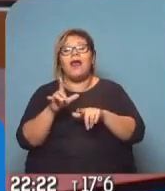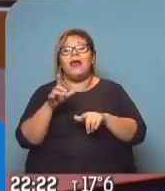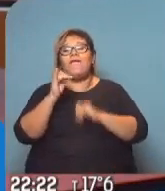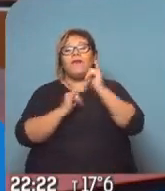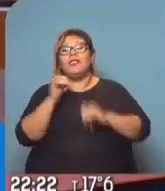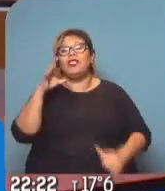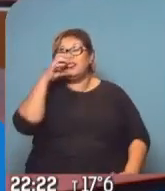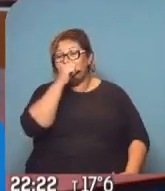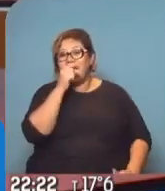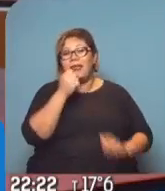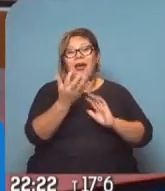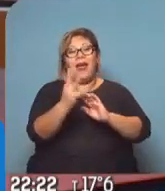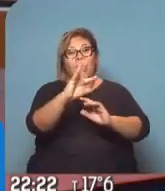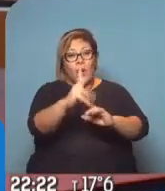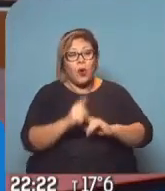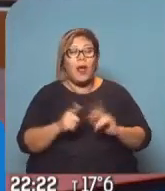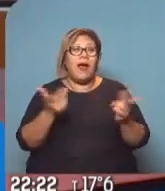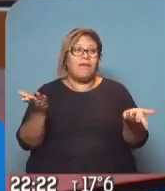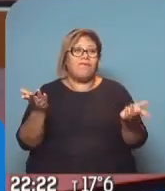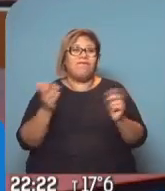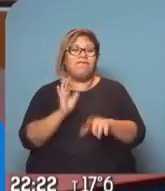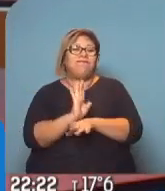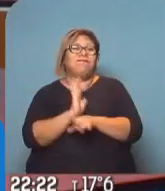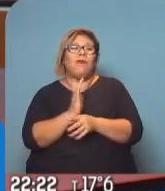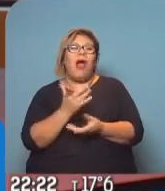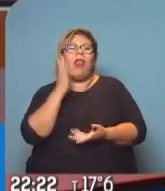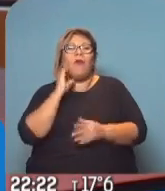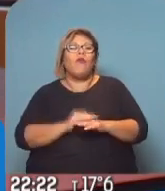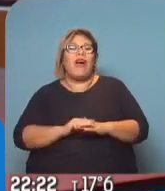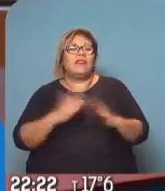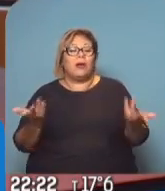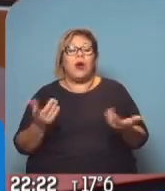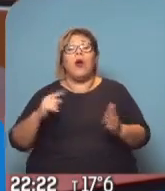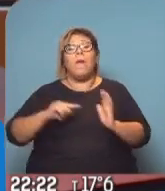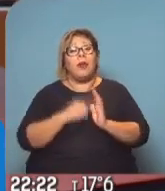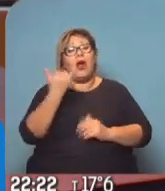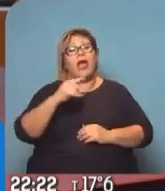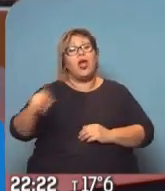o de traición, como ha pasado con otros divulgadores que han